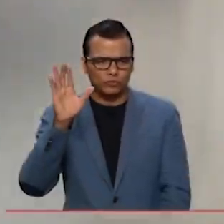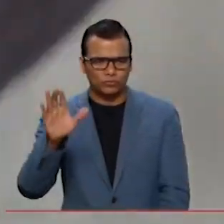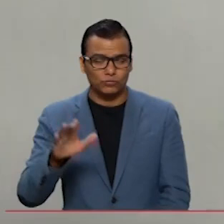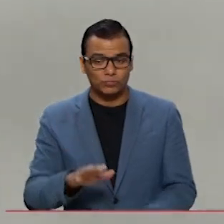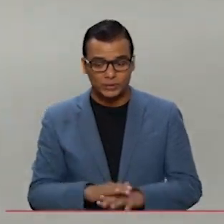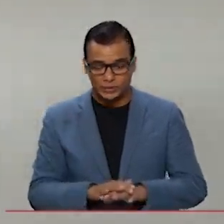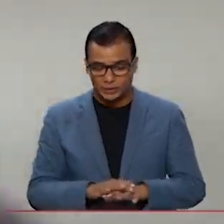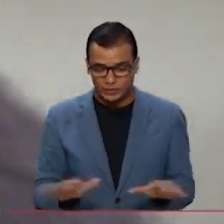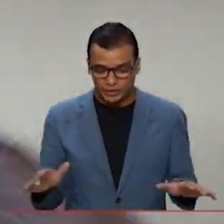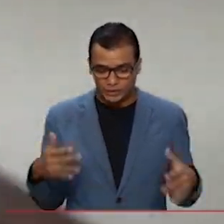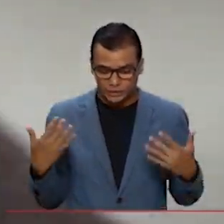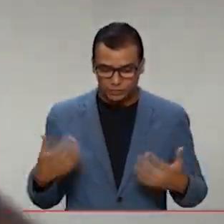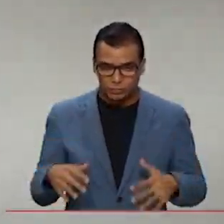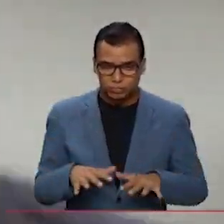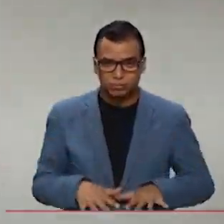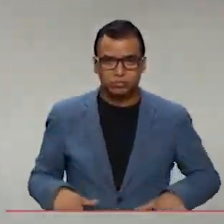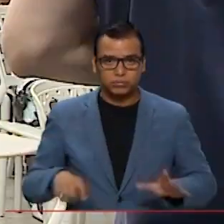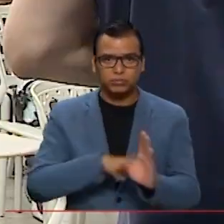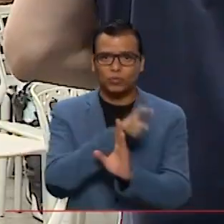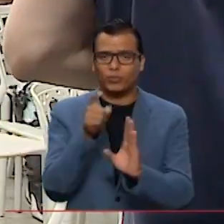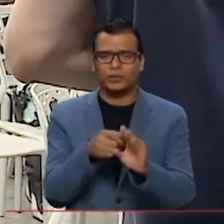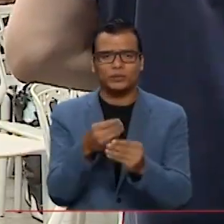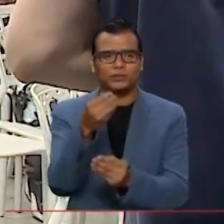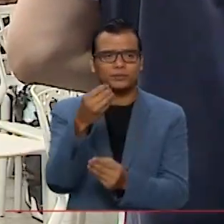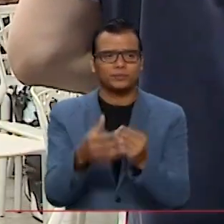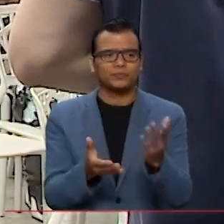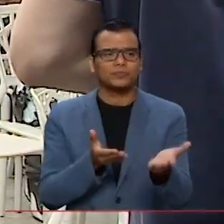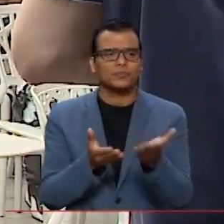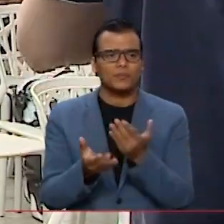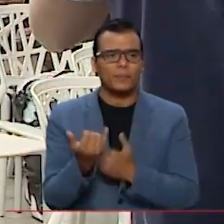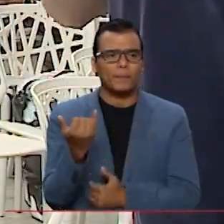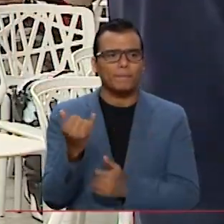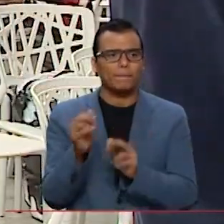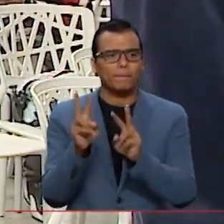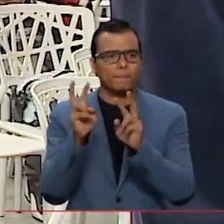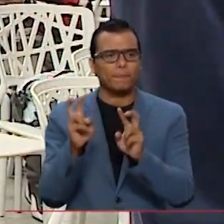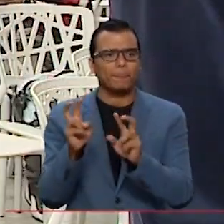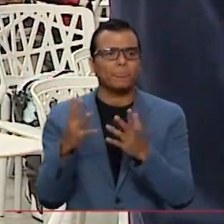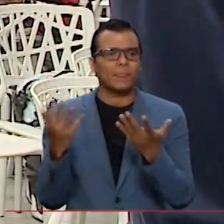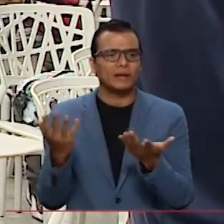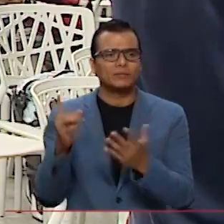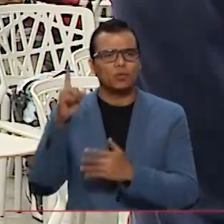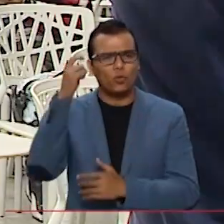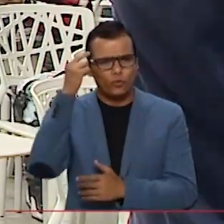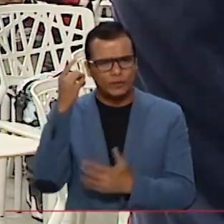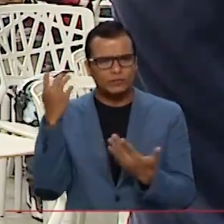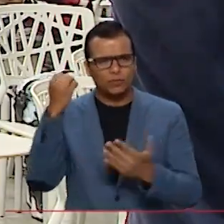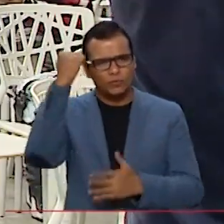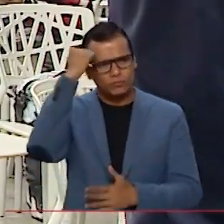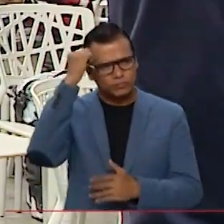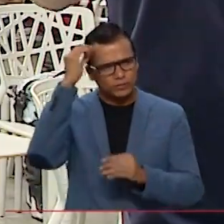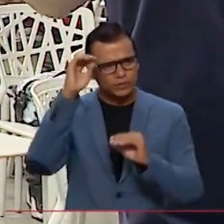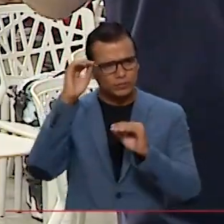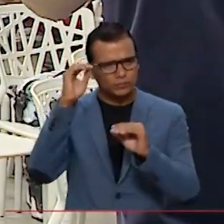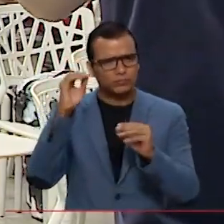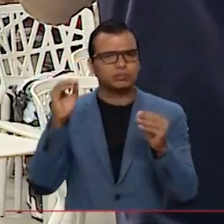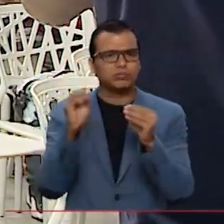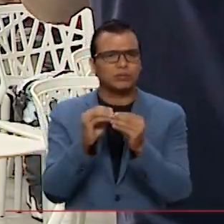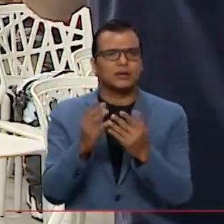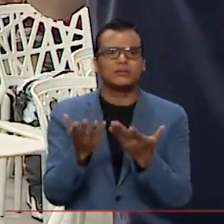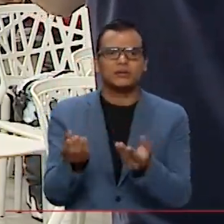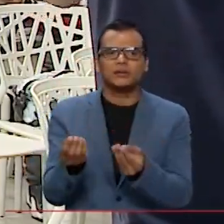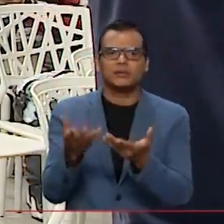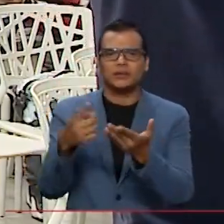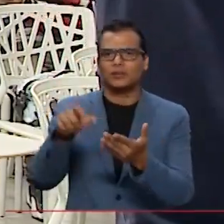Y todo bajo un mismo espacio, un espacio que reúne lo legal, lo pedagógico, el tema de las adopciones y, por